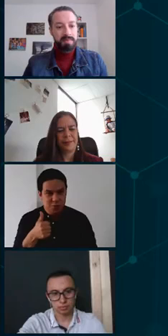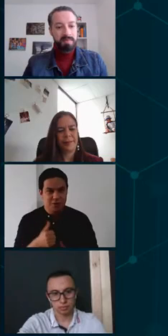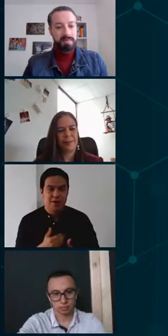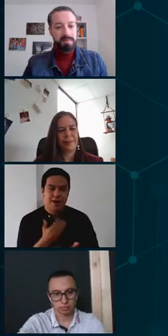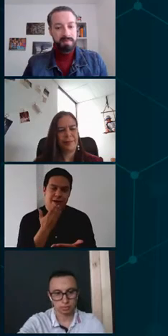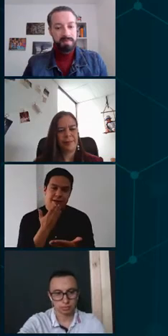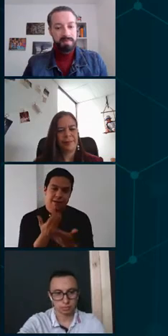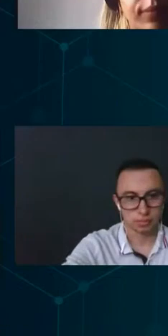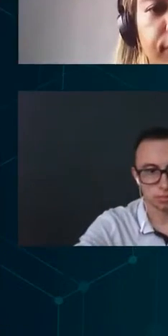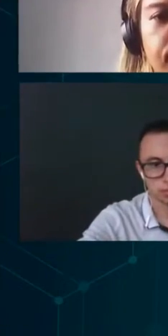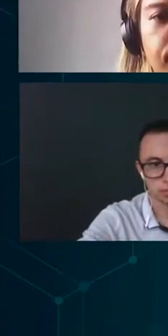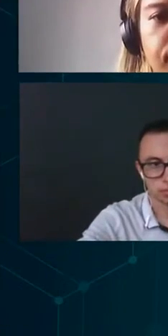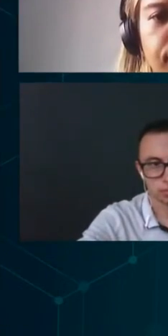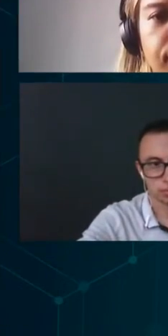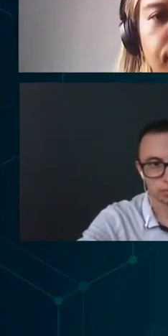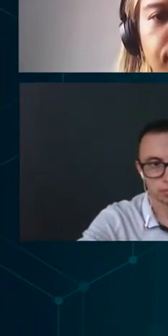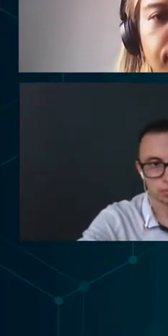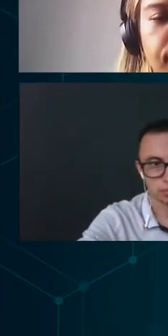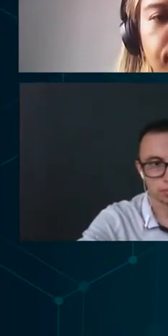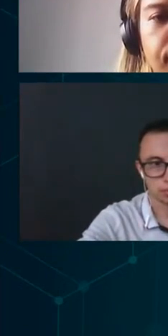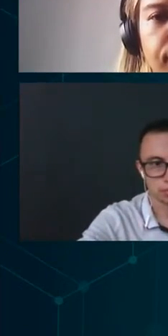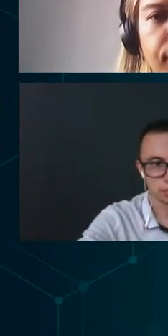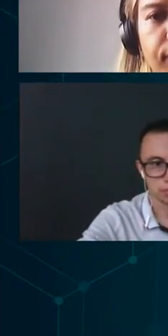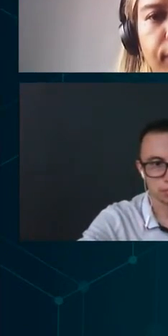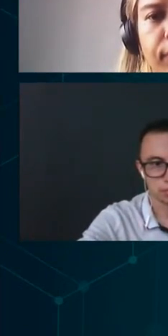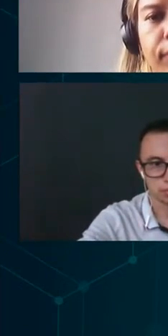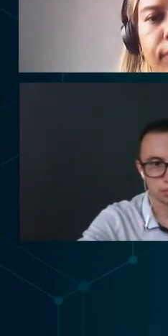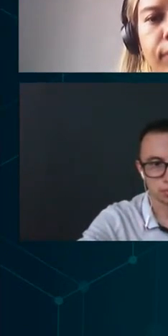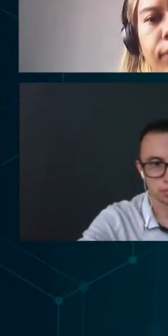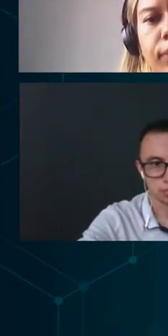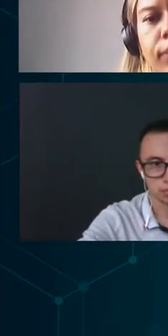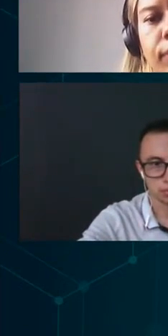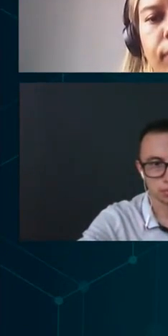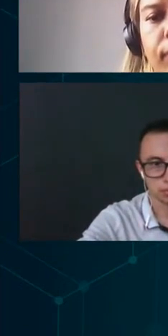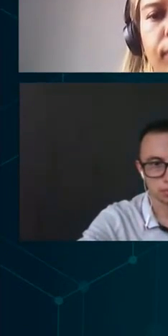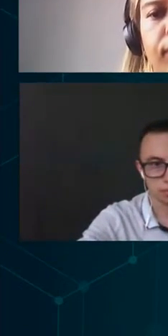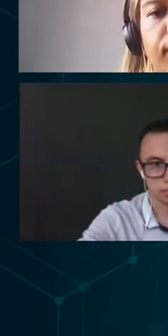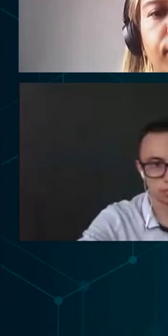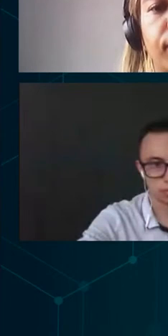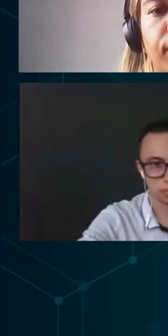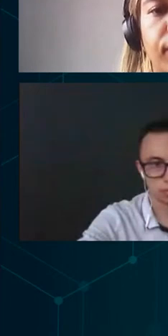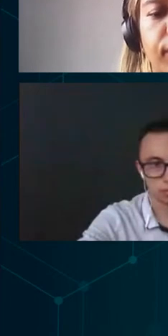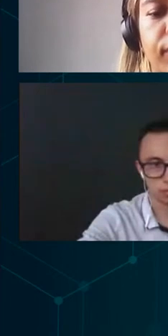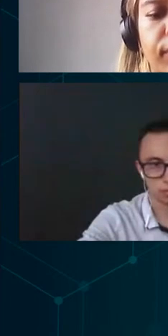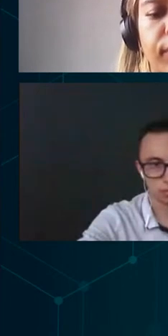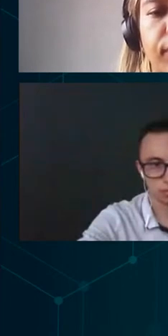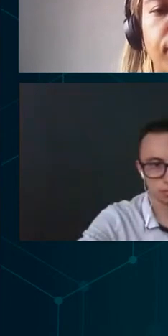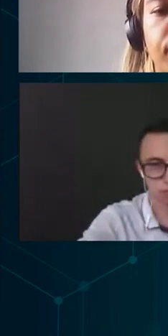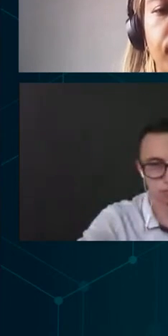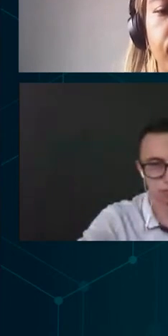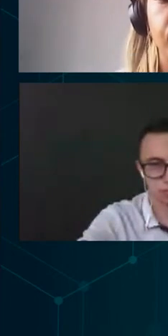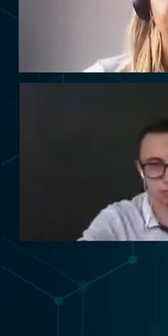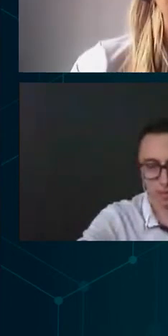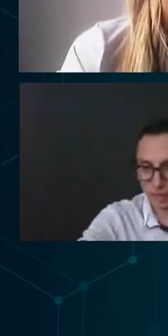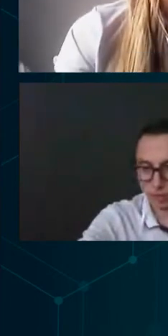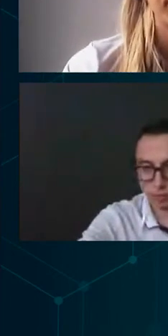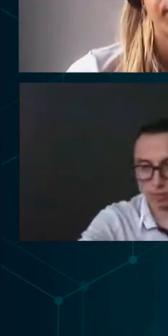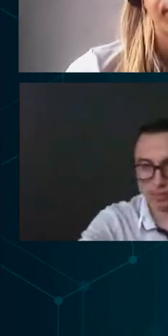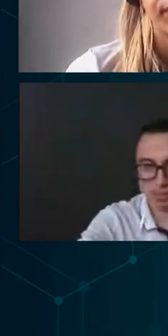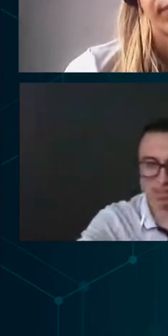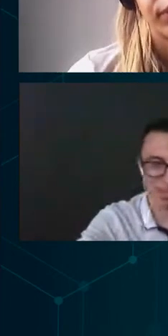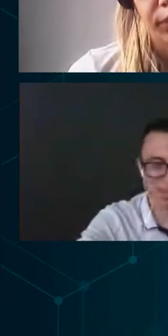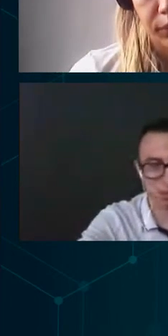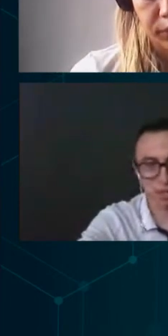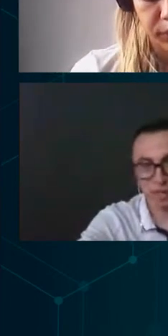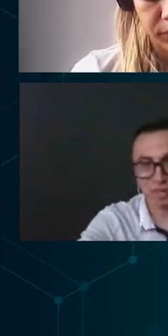para que el espacio fuera para ustedes de mucho aprendizaje. Mil gracias y los dejo con Anderson. Claro,